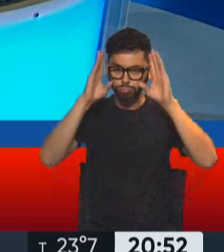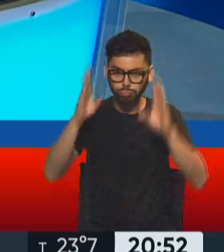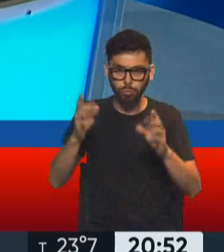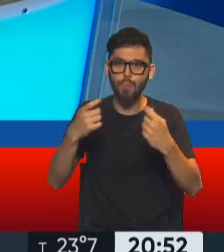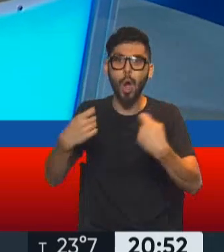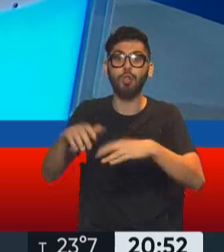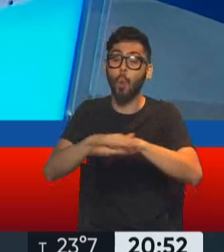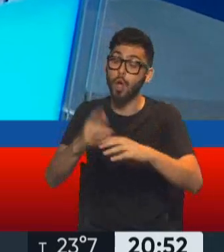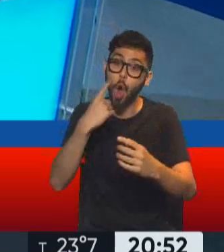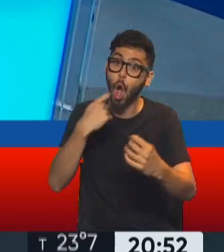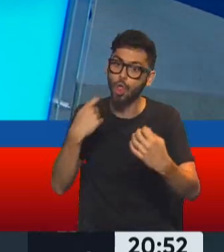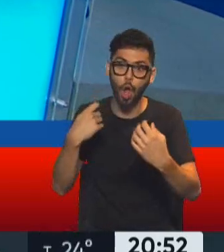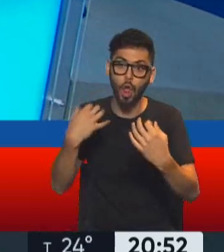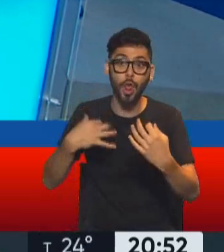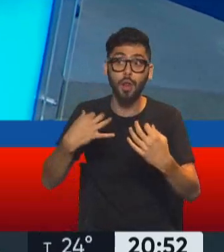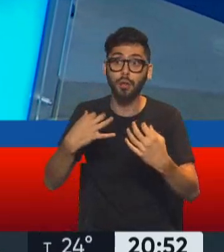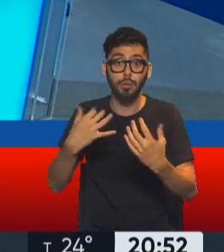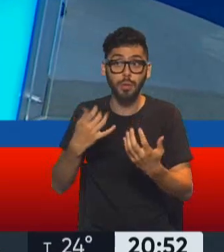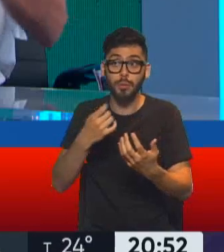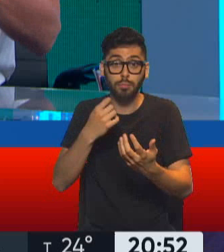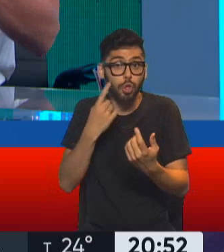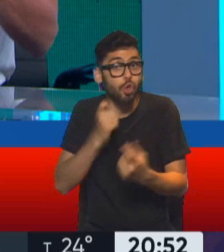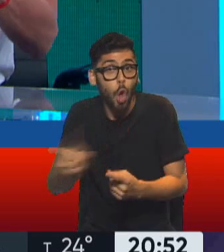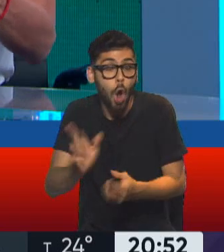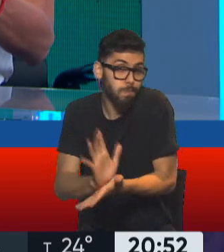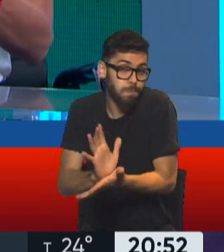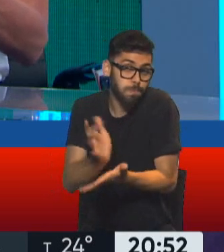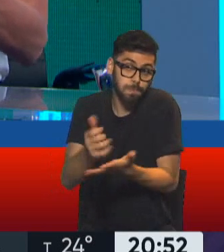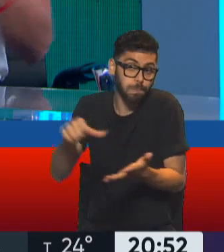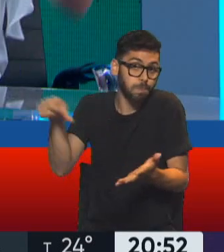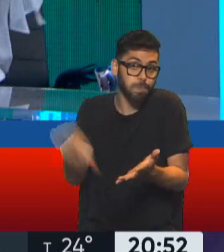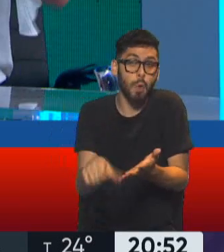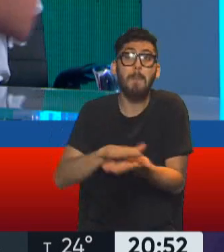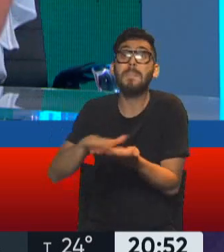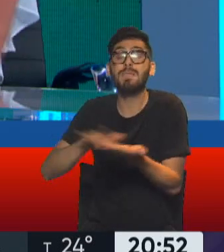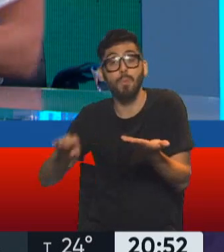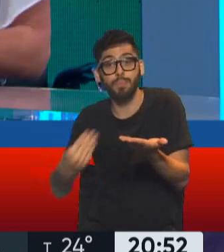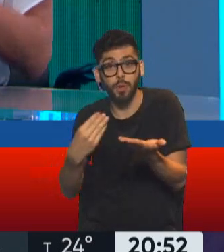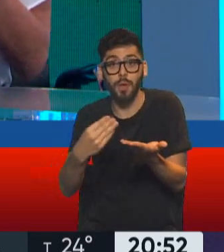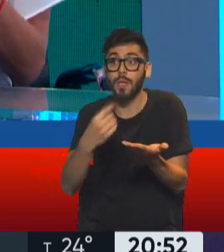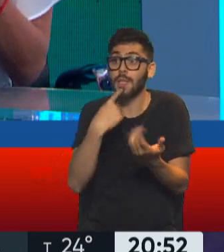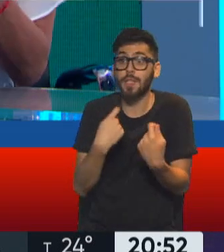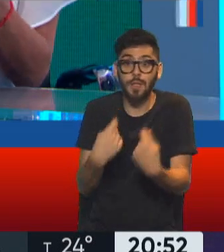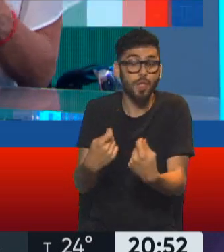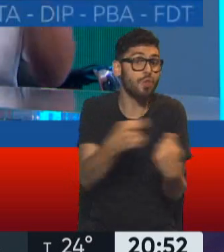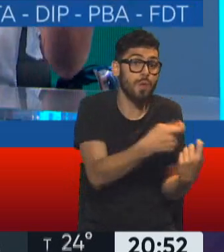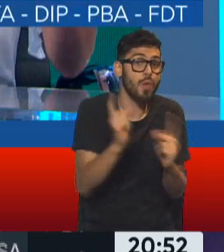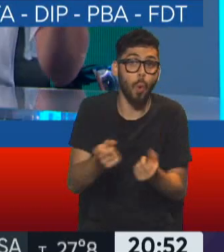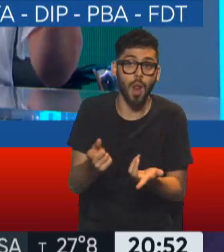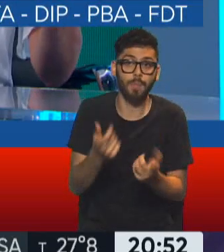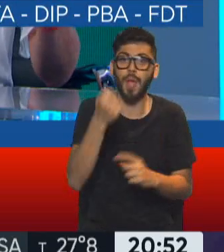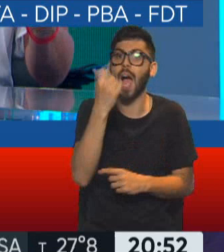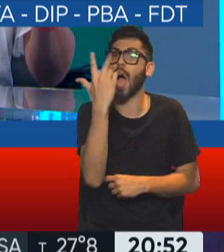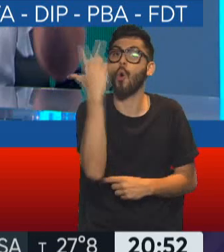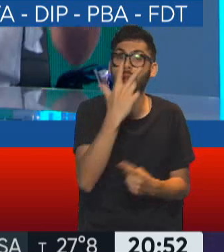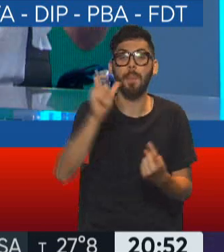canasta básica, no tienen ni lo mínimo. Por más que hagamos el esfuerzo de inyectar, se lo lleva a otro sector. Es una canaleta. Sí, sí. Aguachi, tarjeta alimentaria en 4